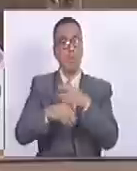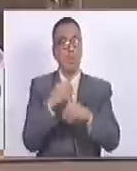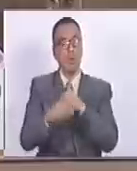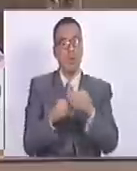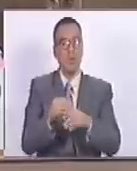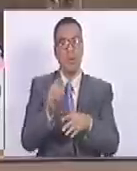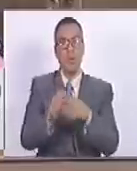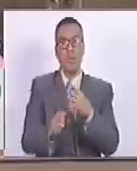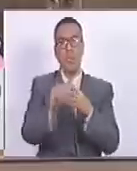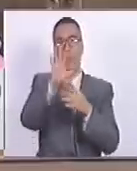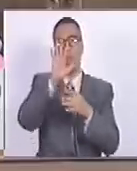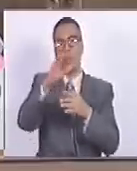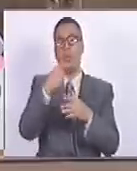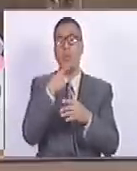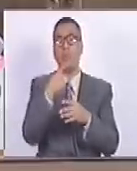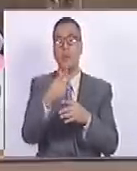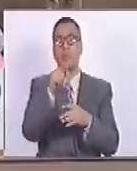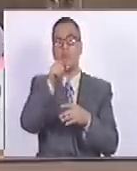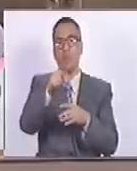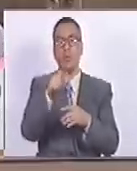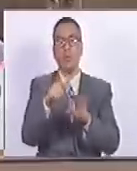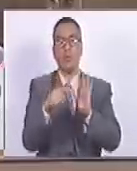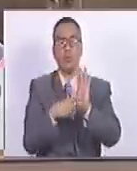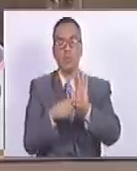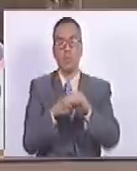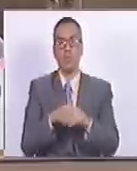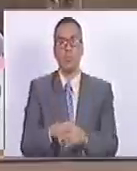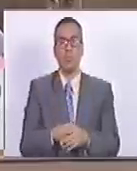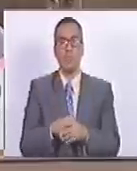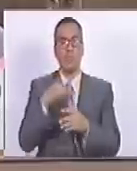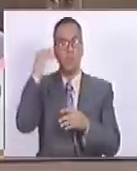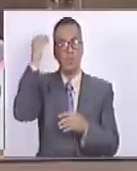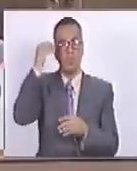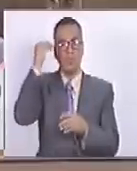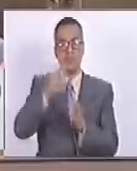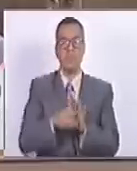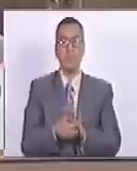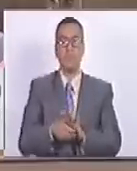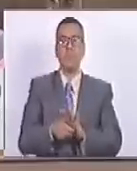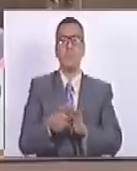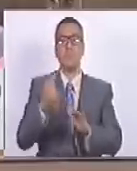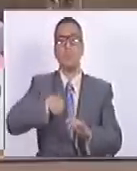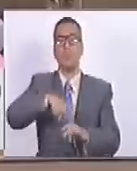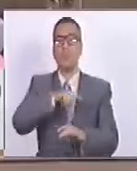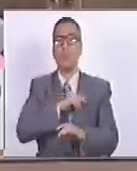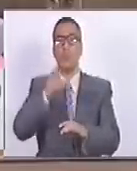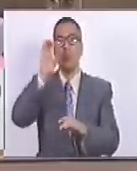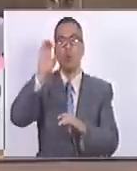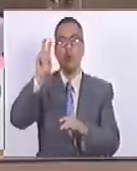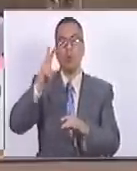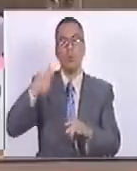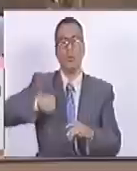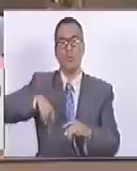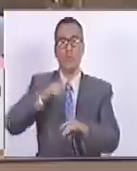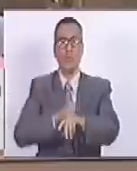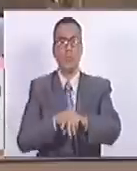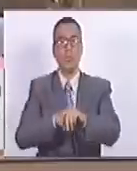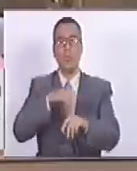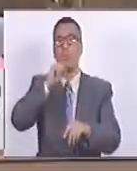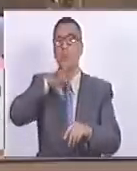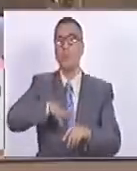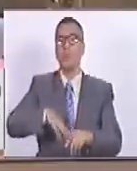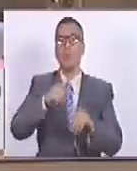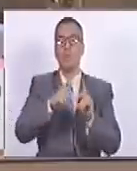el quinto pronunciamiento de esta instancia, considerando que nuestra patria se encuentra en un momento